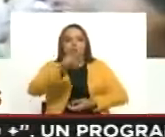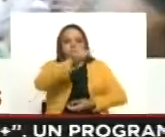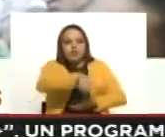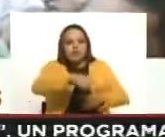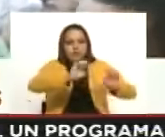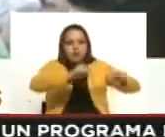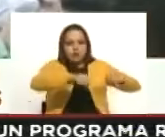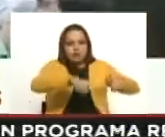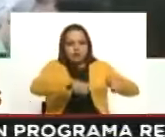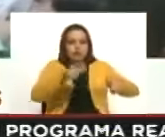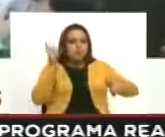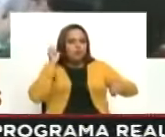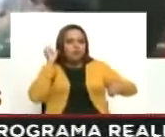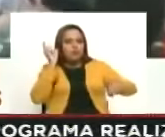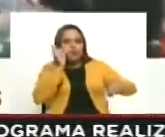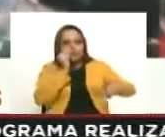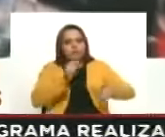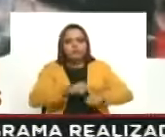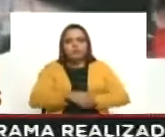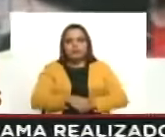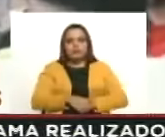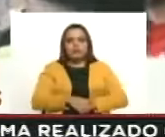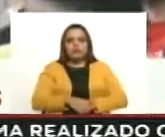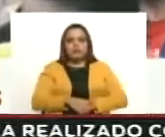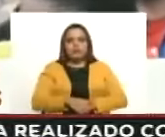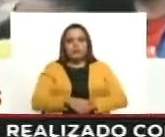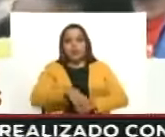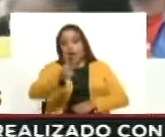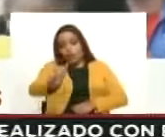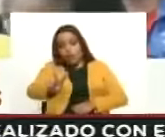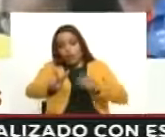motorizados o motorizadas. Al menos